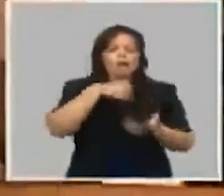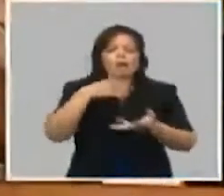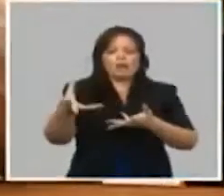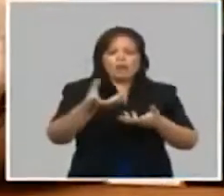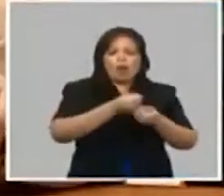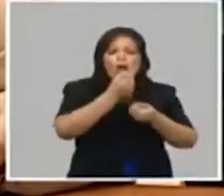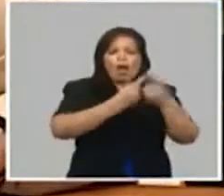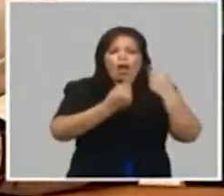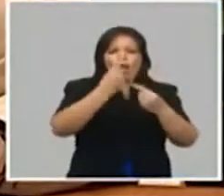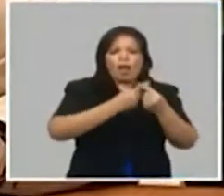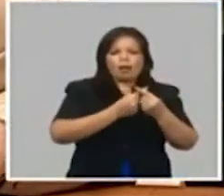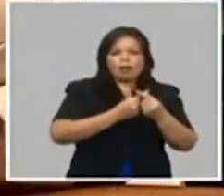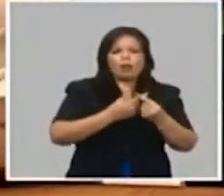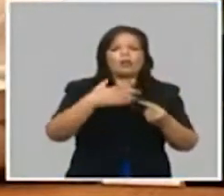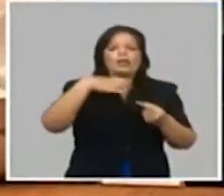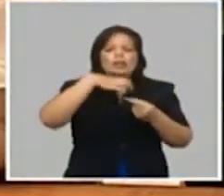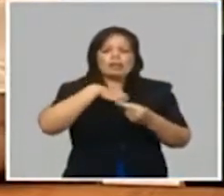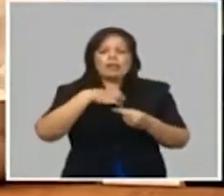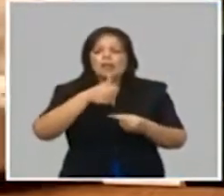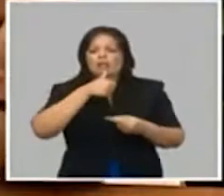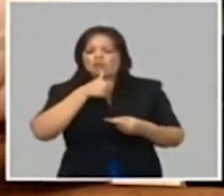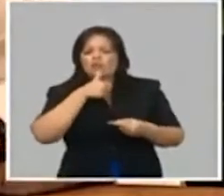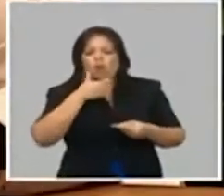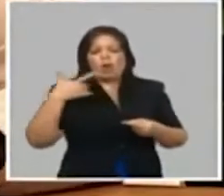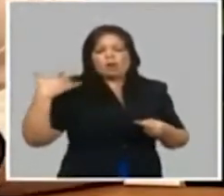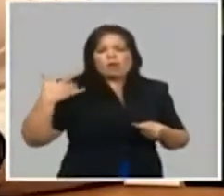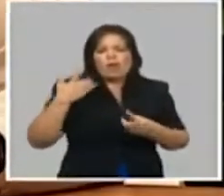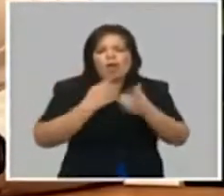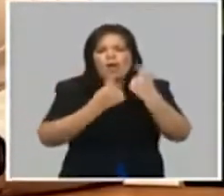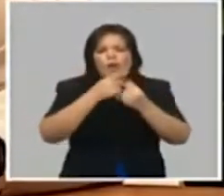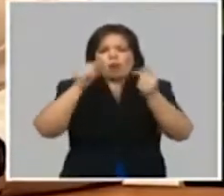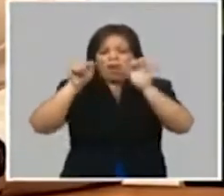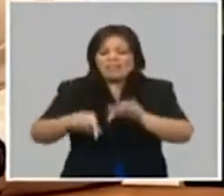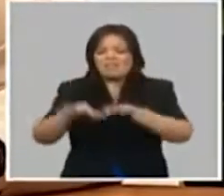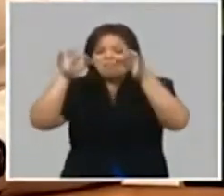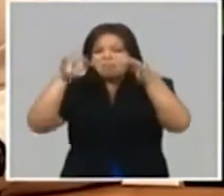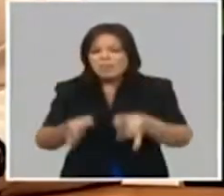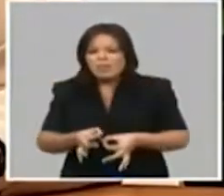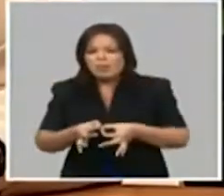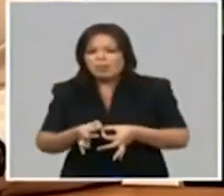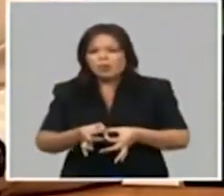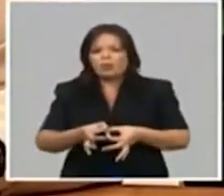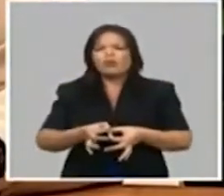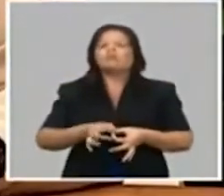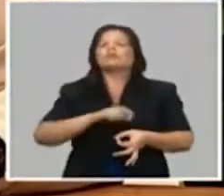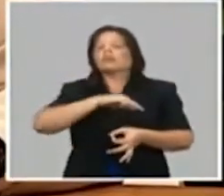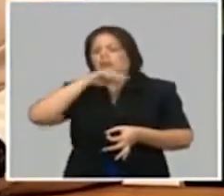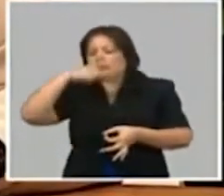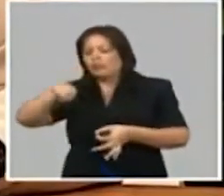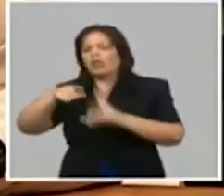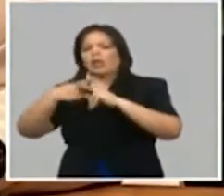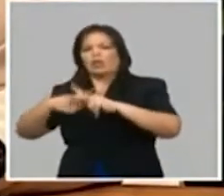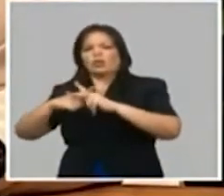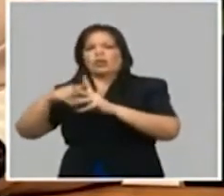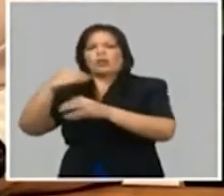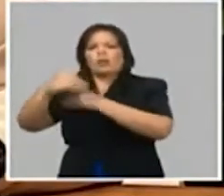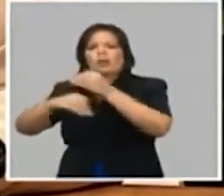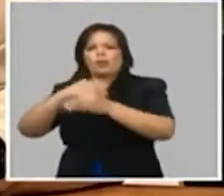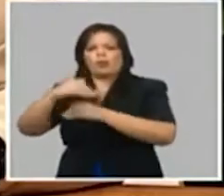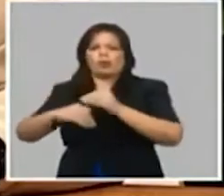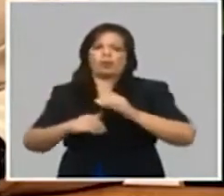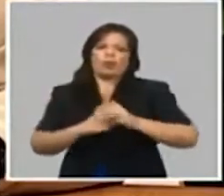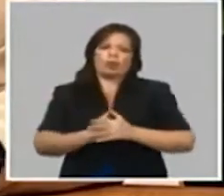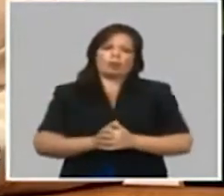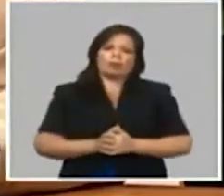reclamar, ahí mismo lo haga y la aduana se encargue de hacer el resto de los trámites y en los términos establecidos le pueda dar la respuesta que